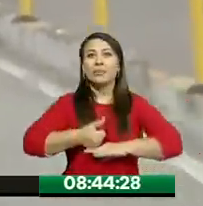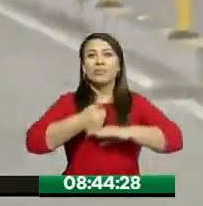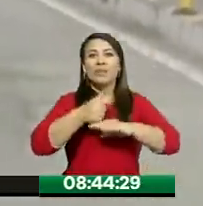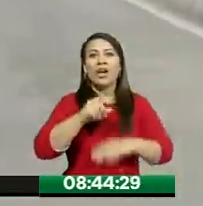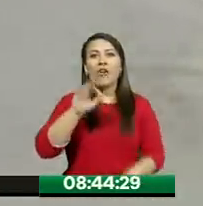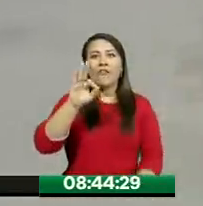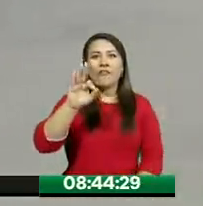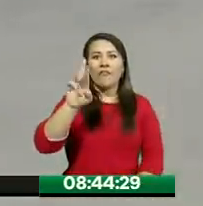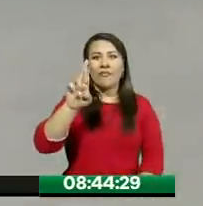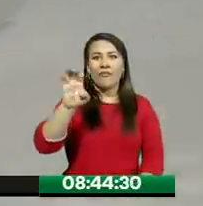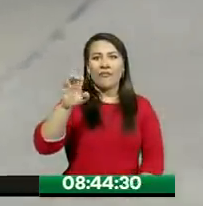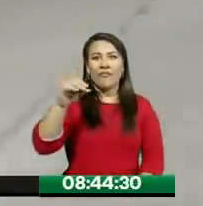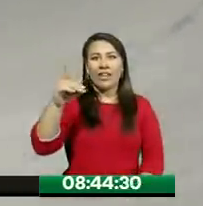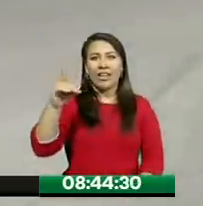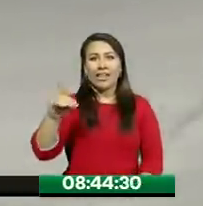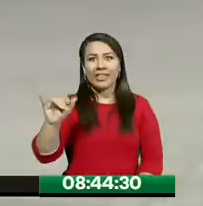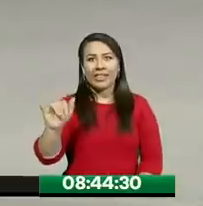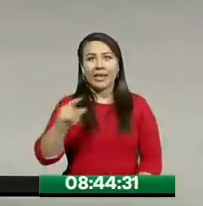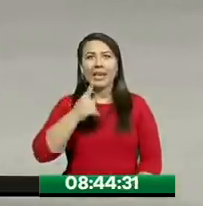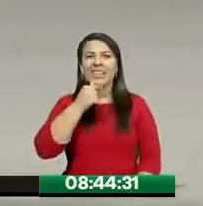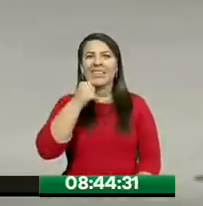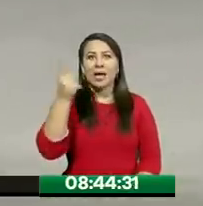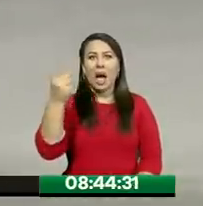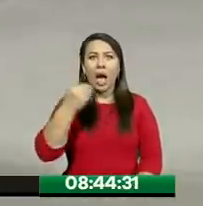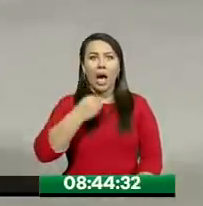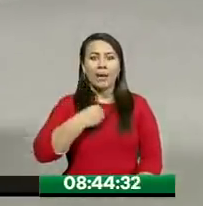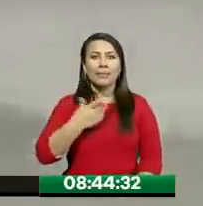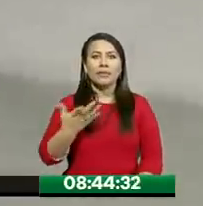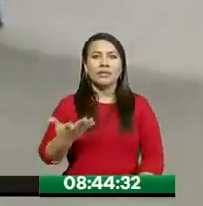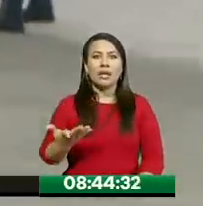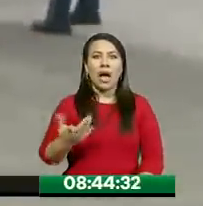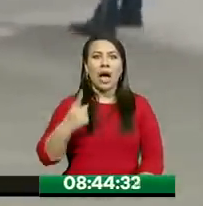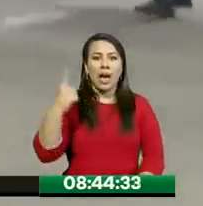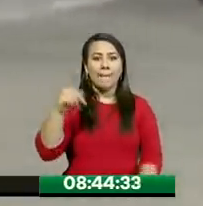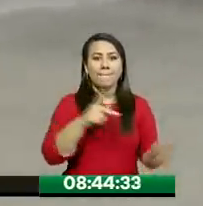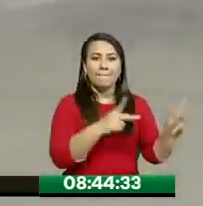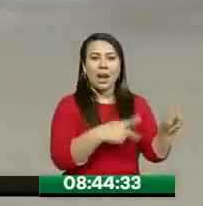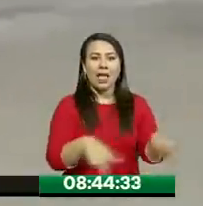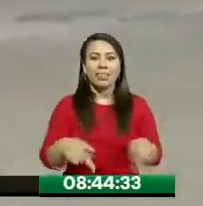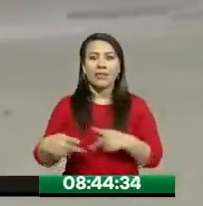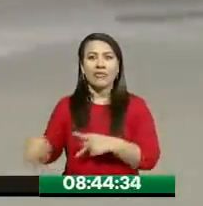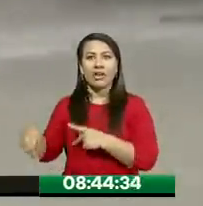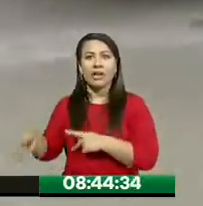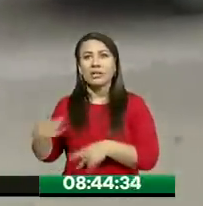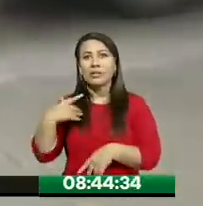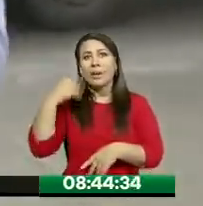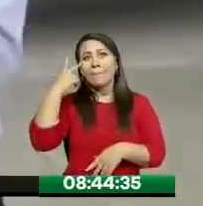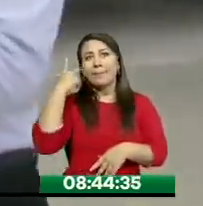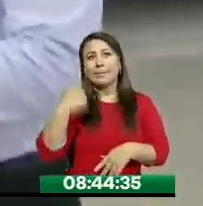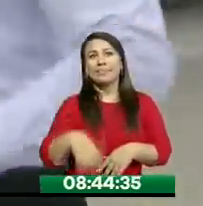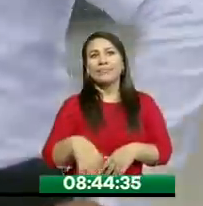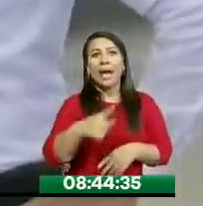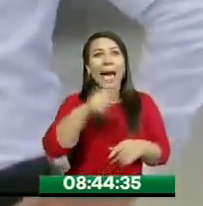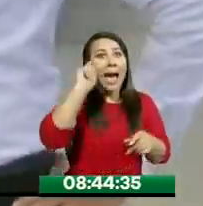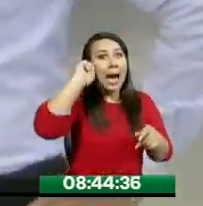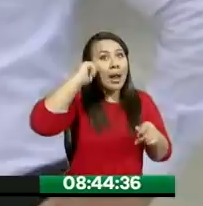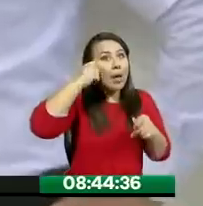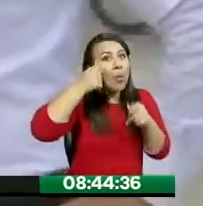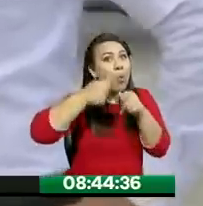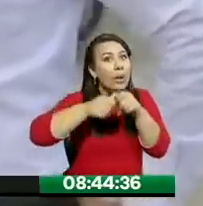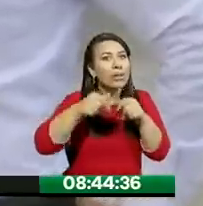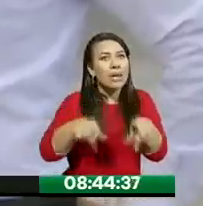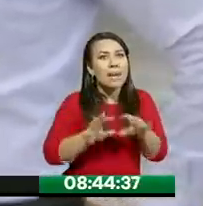denuncias respectivas, se logró dar con los individuos, se logró dar con el sujeto. Ahora que profundicen investigaciones respecto a este